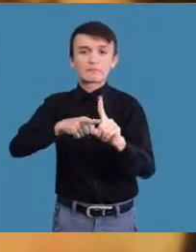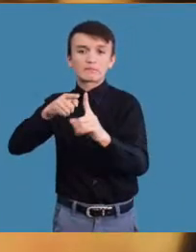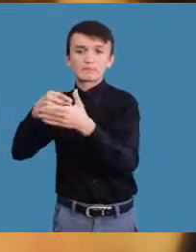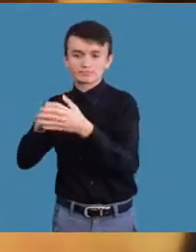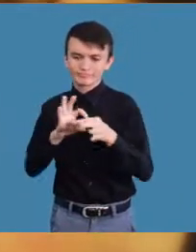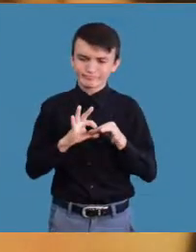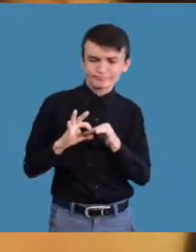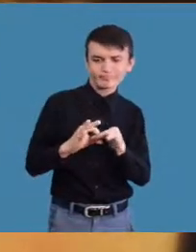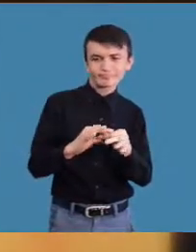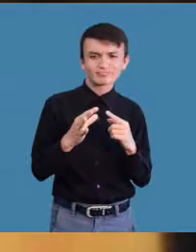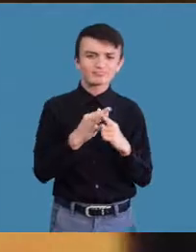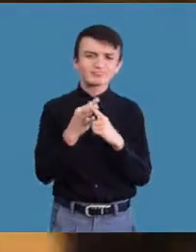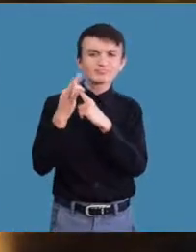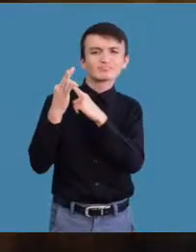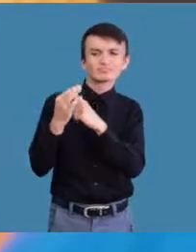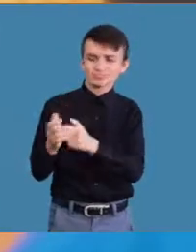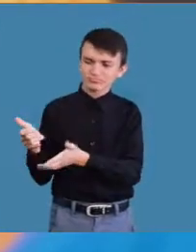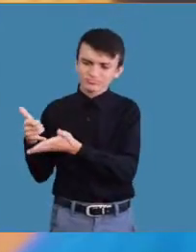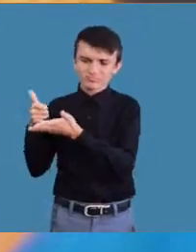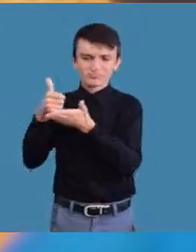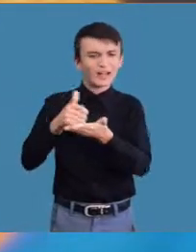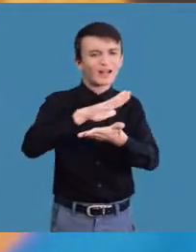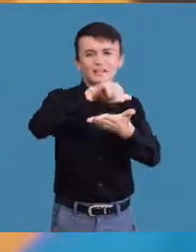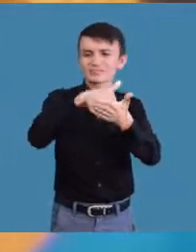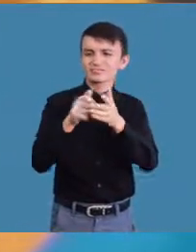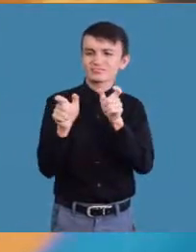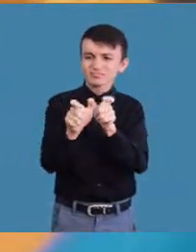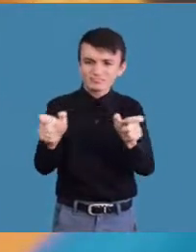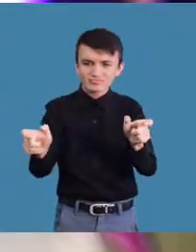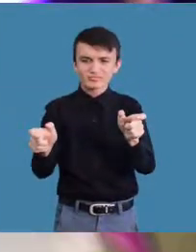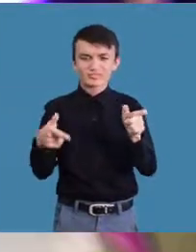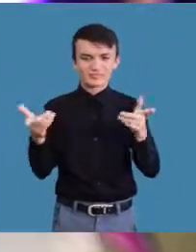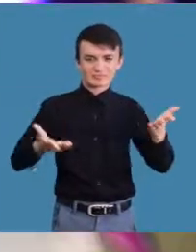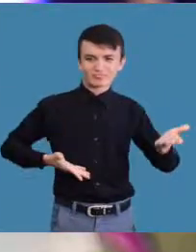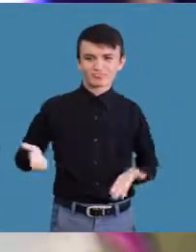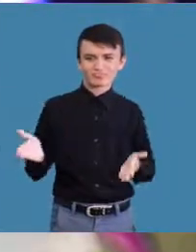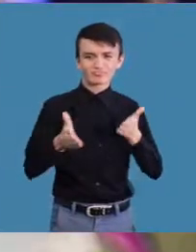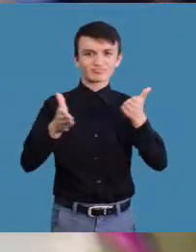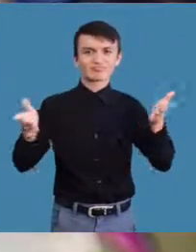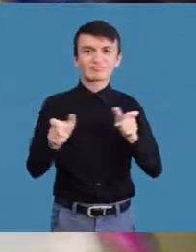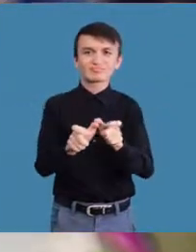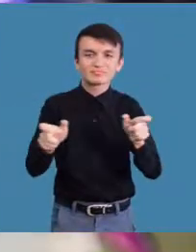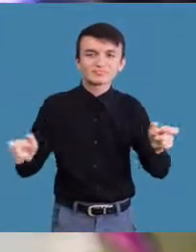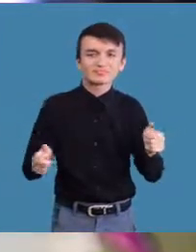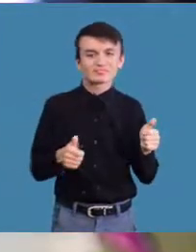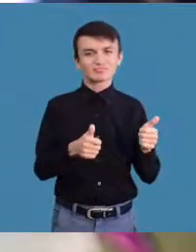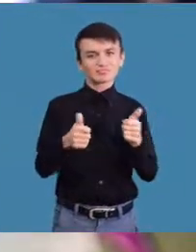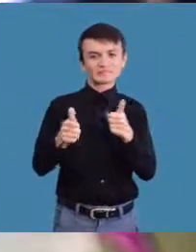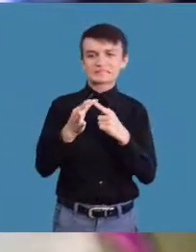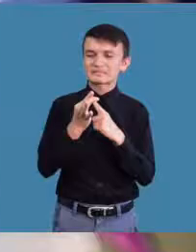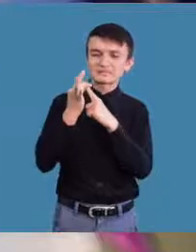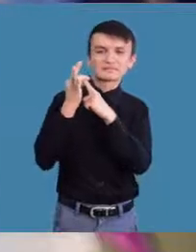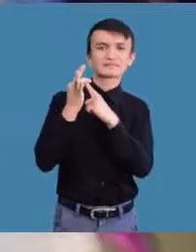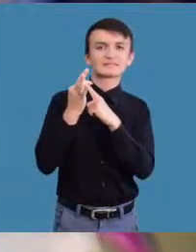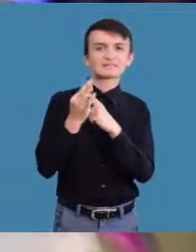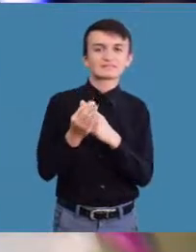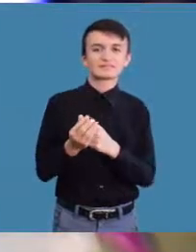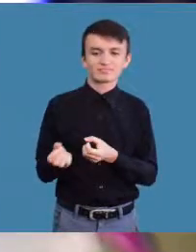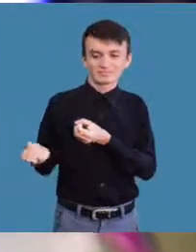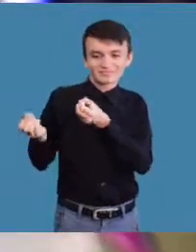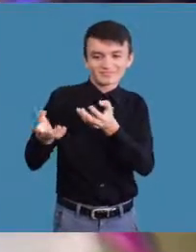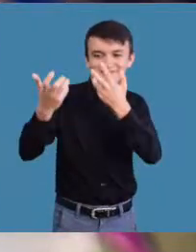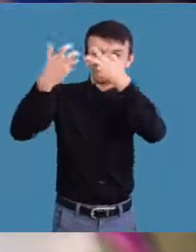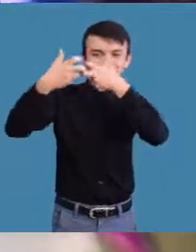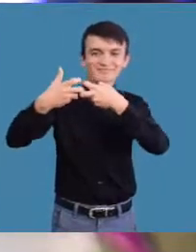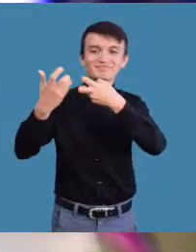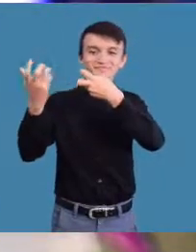en una alianza muy especial, donde se pueden premiar a todos los visitantes del centro comercial. Bien, es un evento sumamente especial que realiza